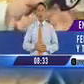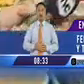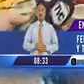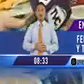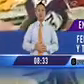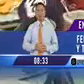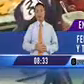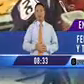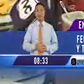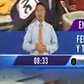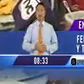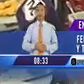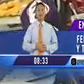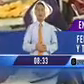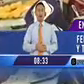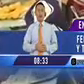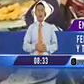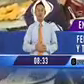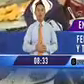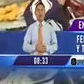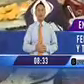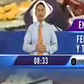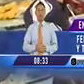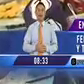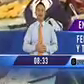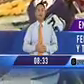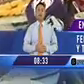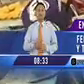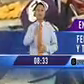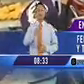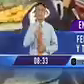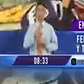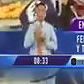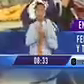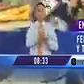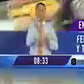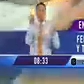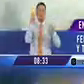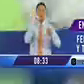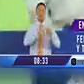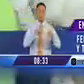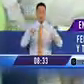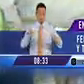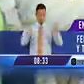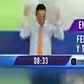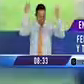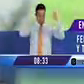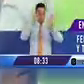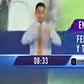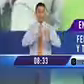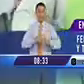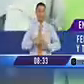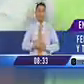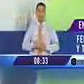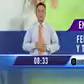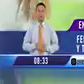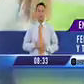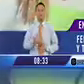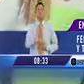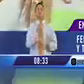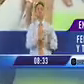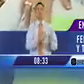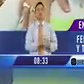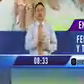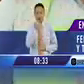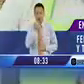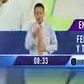la velita verde de la esperanza para que nos vaya súper bien en estas fiestas de Quito. ¡Y que viva Quito! ¿Qué te pasa, Topito? Solo de